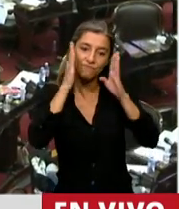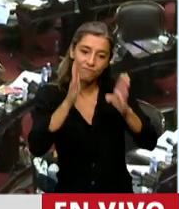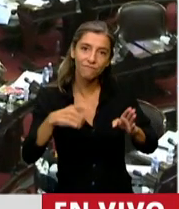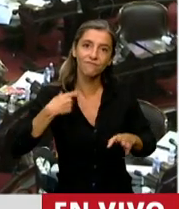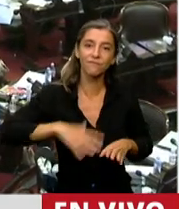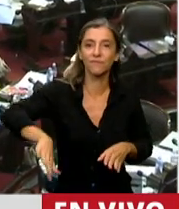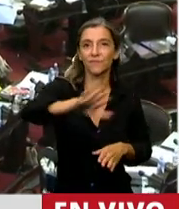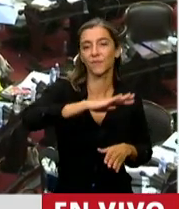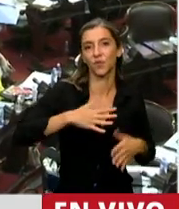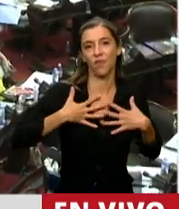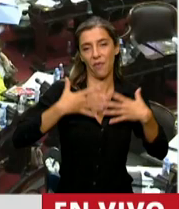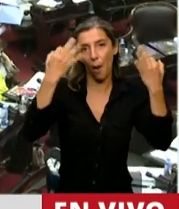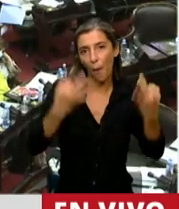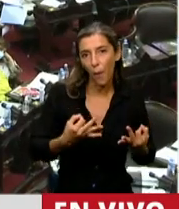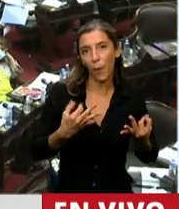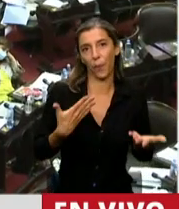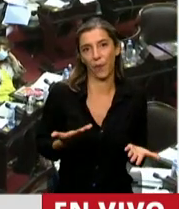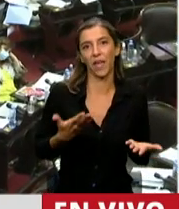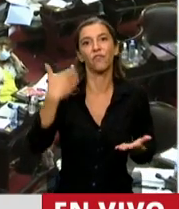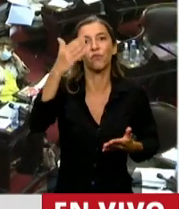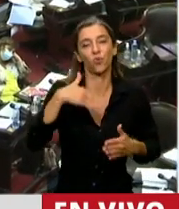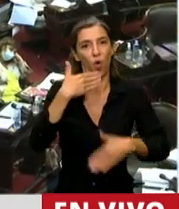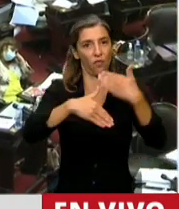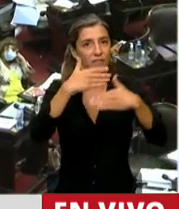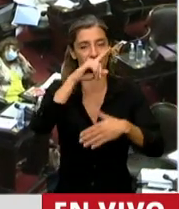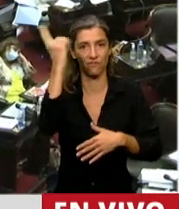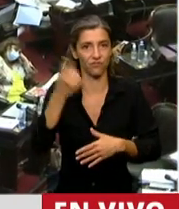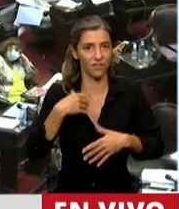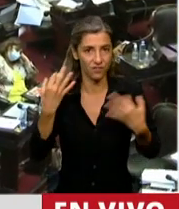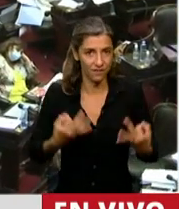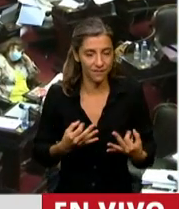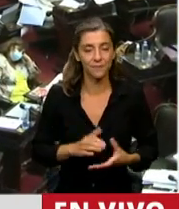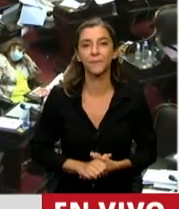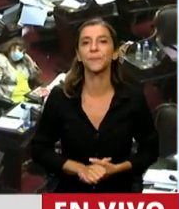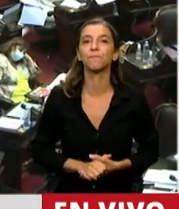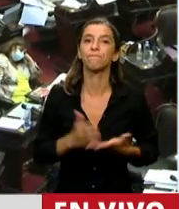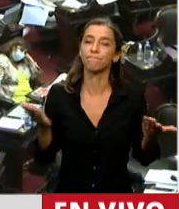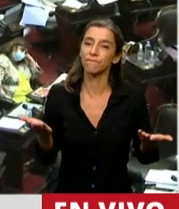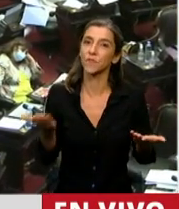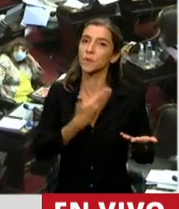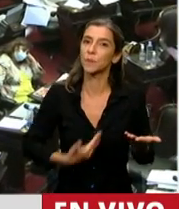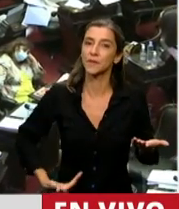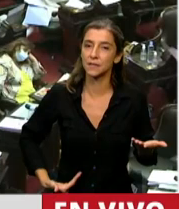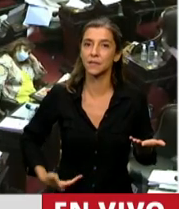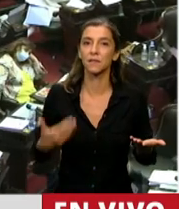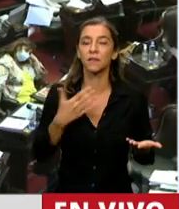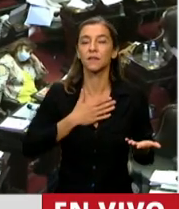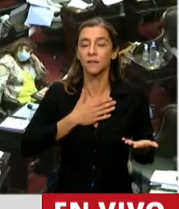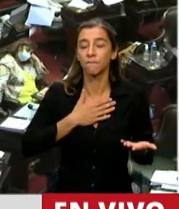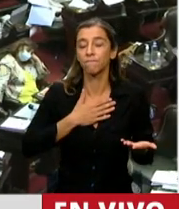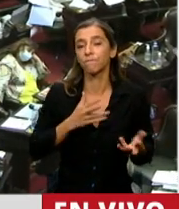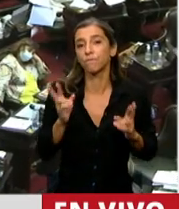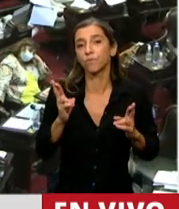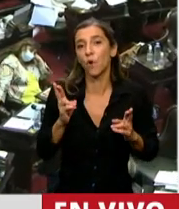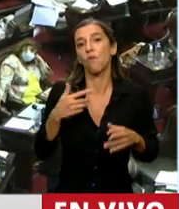ni nuestras legítimas aspiraciones de desarrollo nacional. Finalmente, señor presidente, decir que esperamos